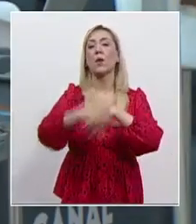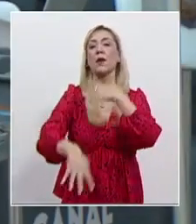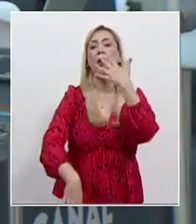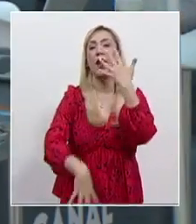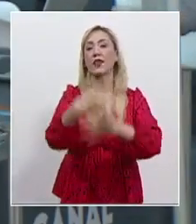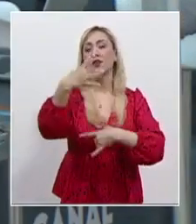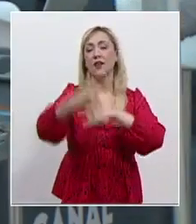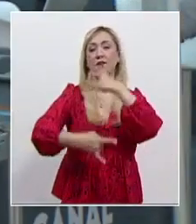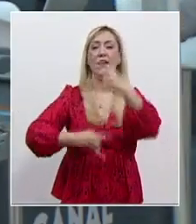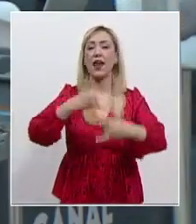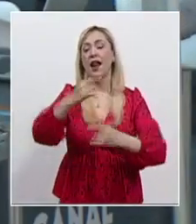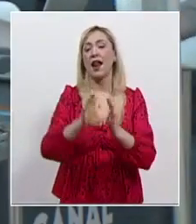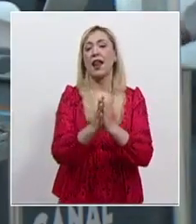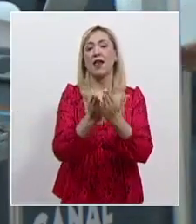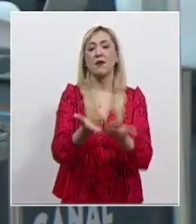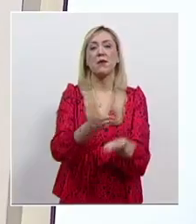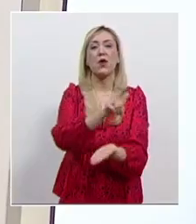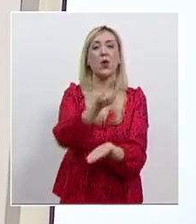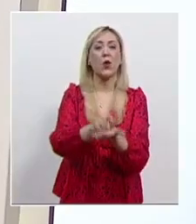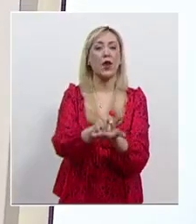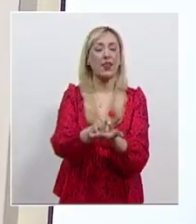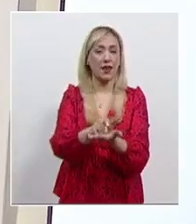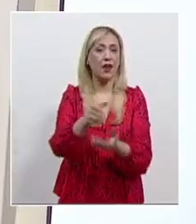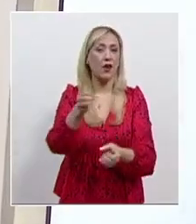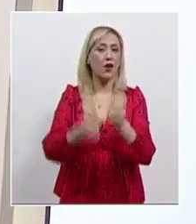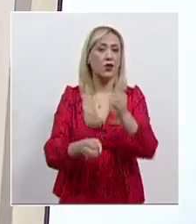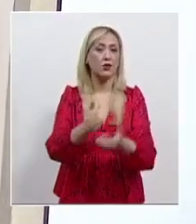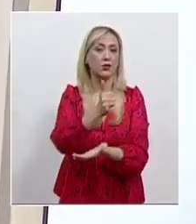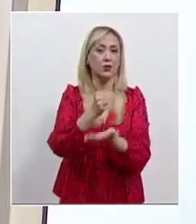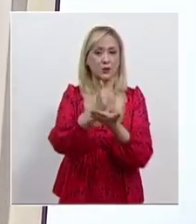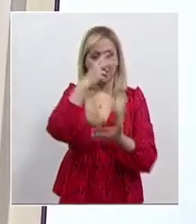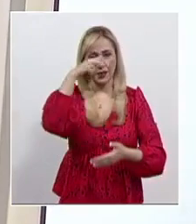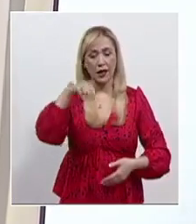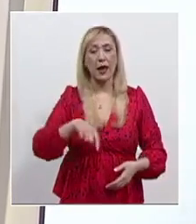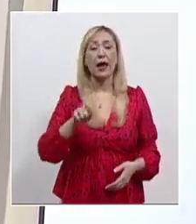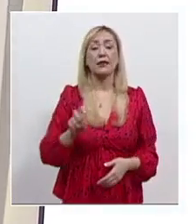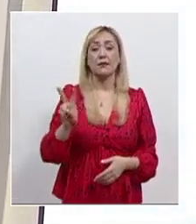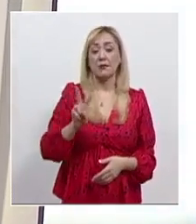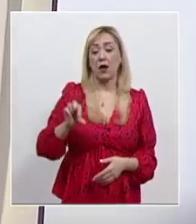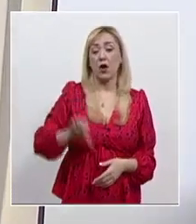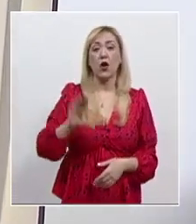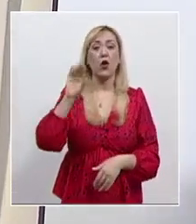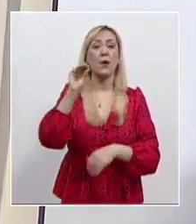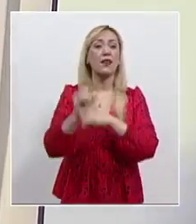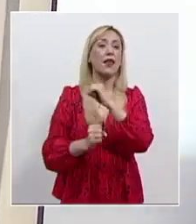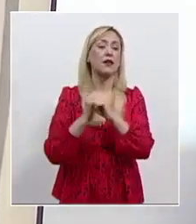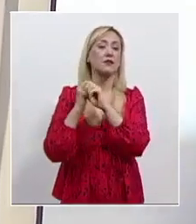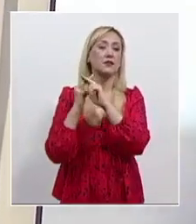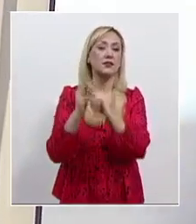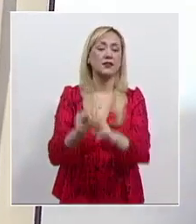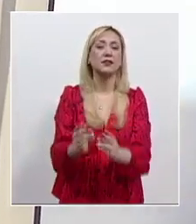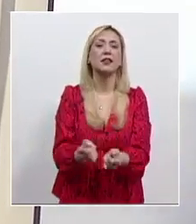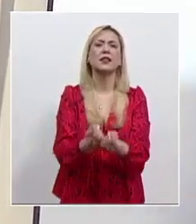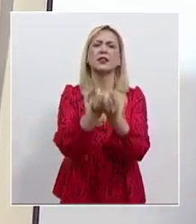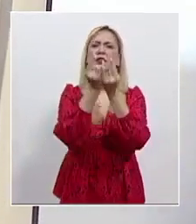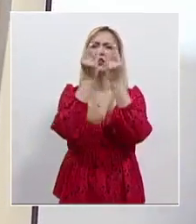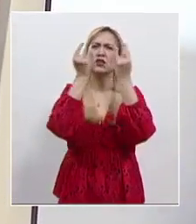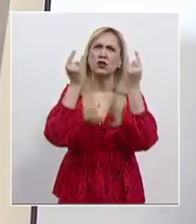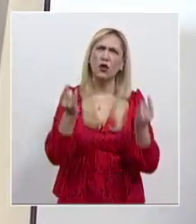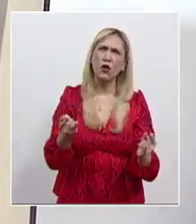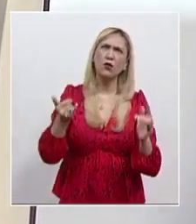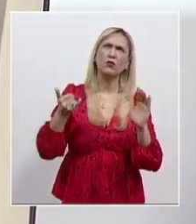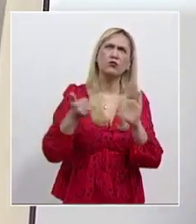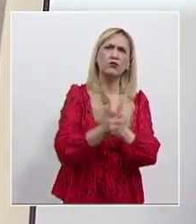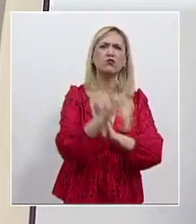Libro Jurídico de la Ciudad de México, en donde este viernes fue celebrado el 90 aniversario de la revista Anales de Jurisprudencia,